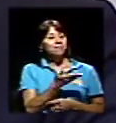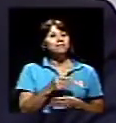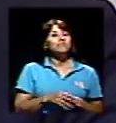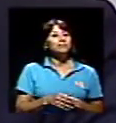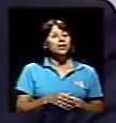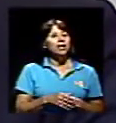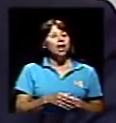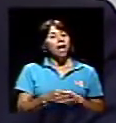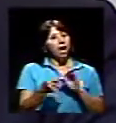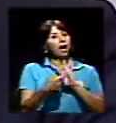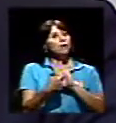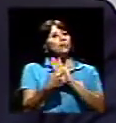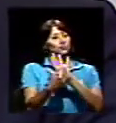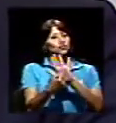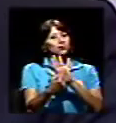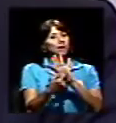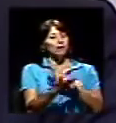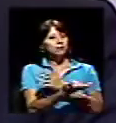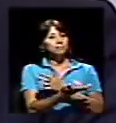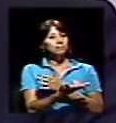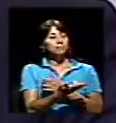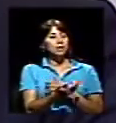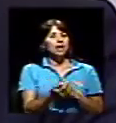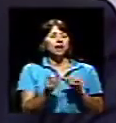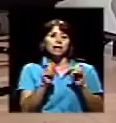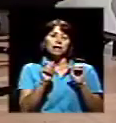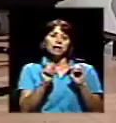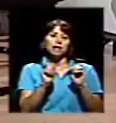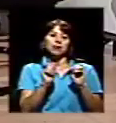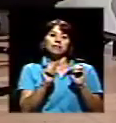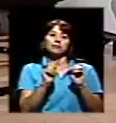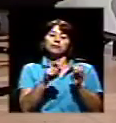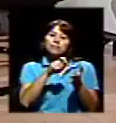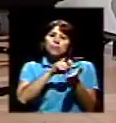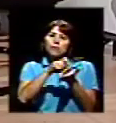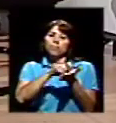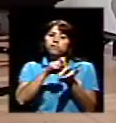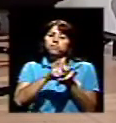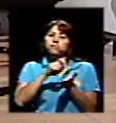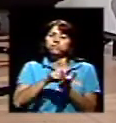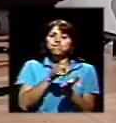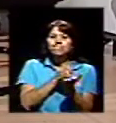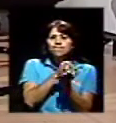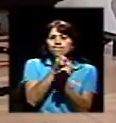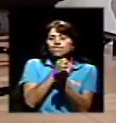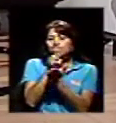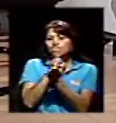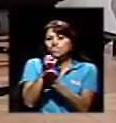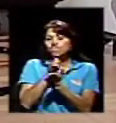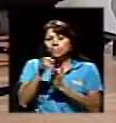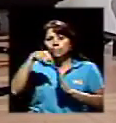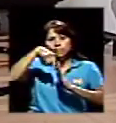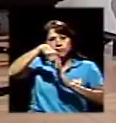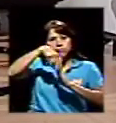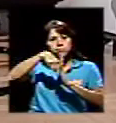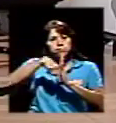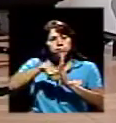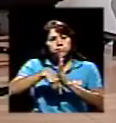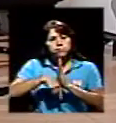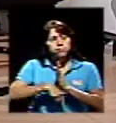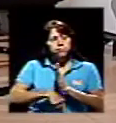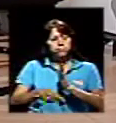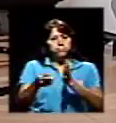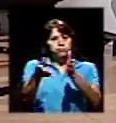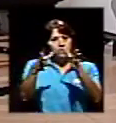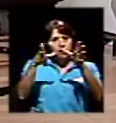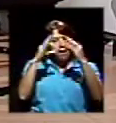ha mostrado no solo que puede escribir investigaciones muy profundas e informadas del sistema, sino